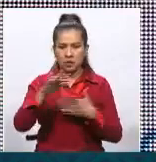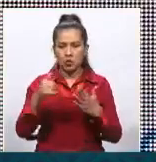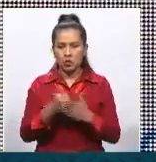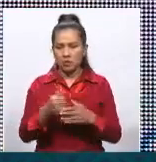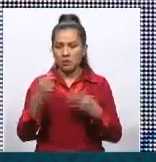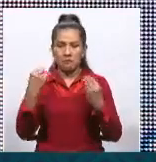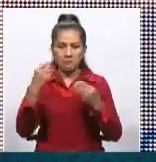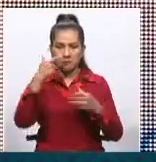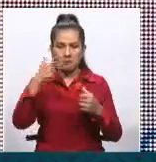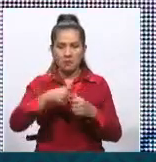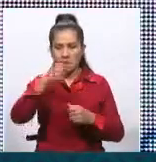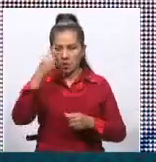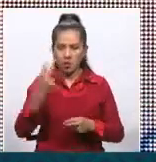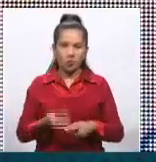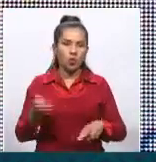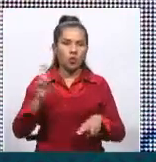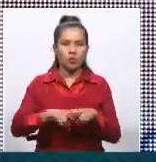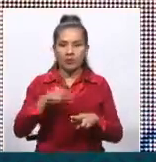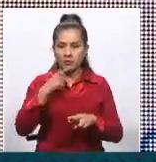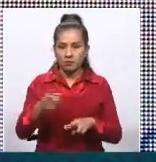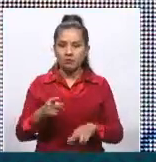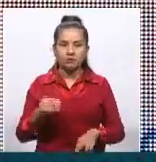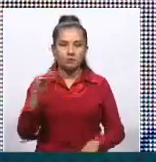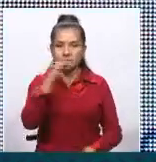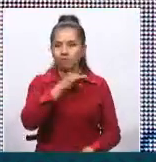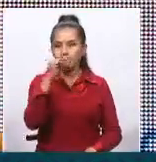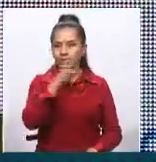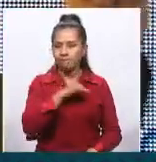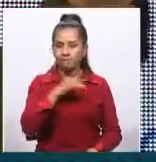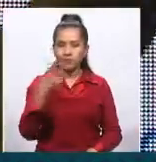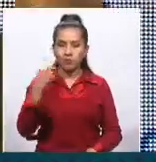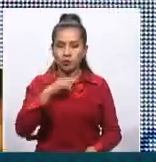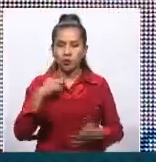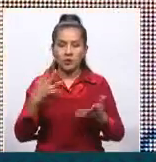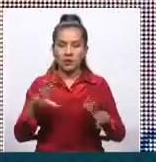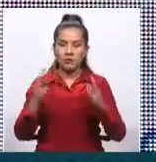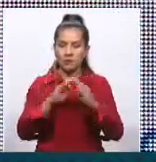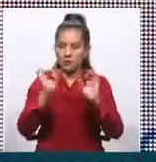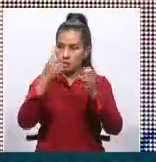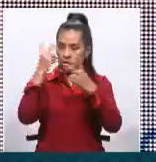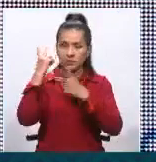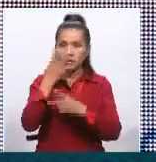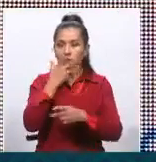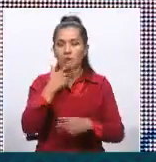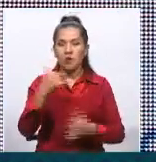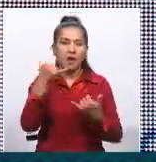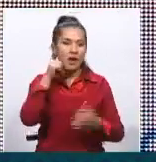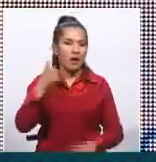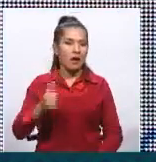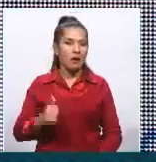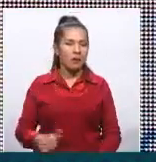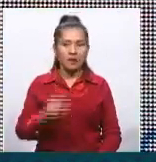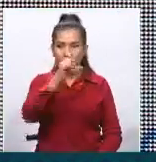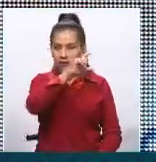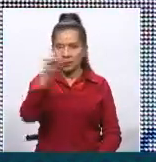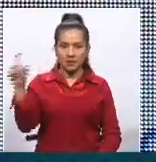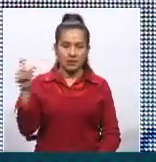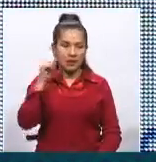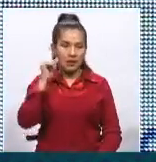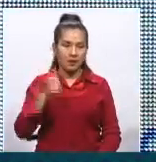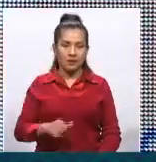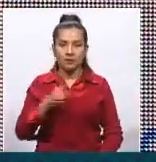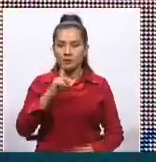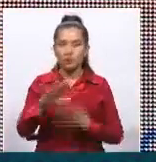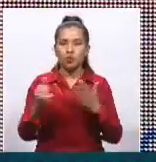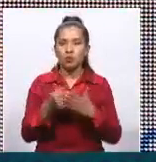petróleo. Podemos ver claramente que sin la parte amarilla que tenemos en la columna, los